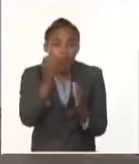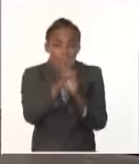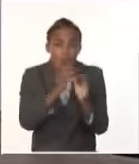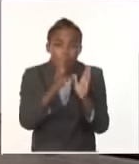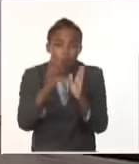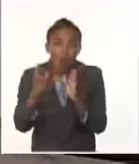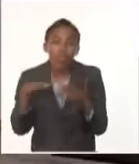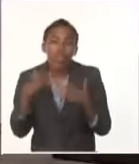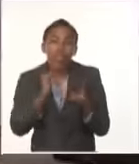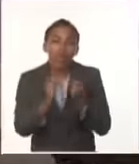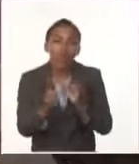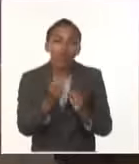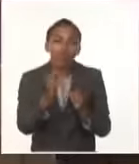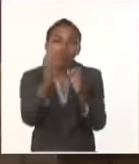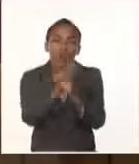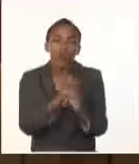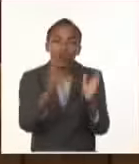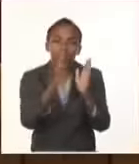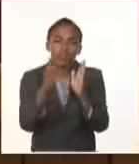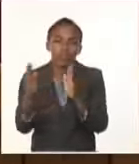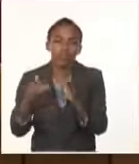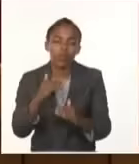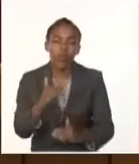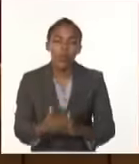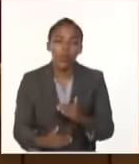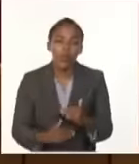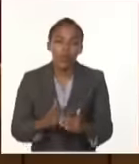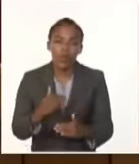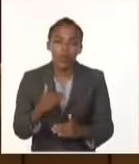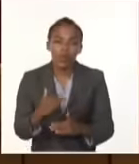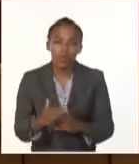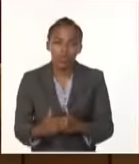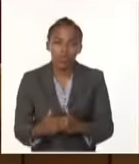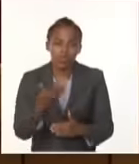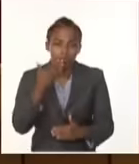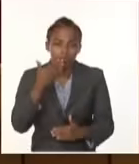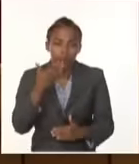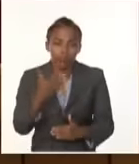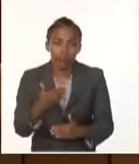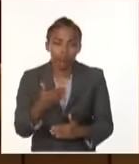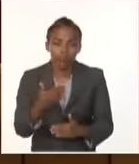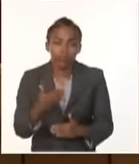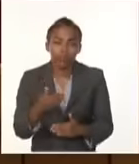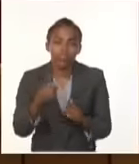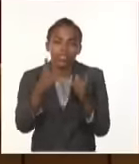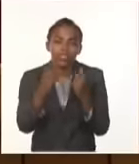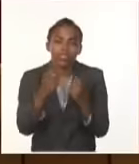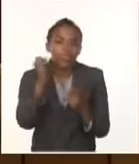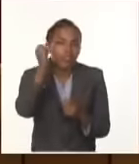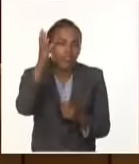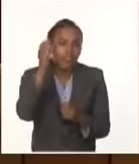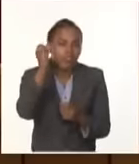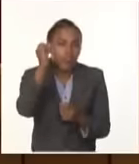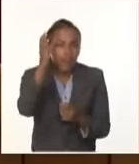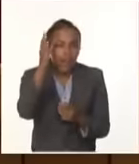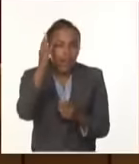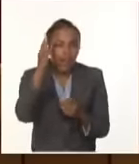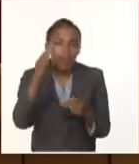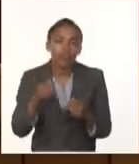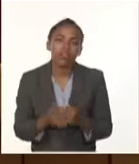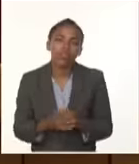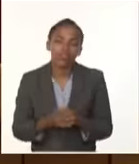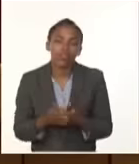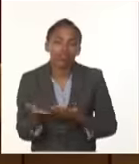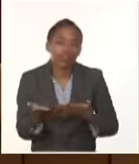también a la organización de los procesos con eficiencia, a la necesidad de innovar, de romper inercias, de